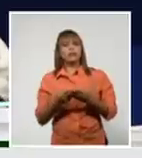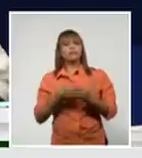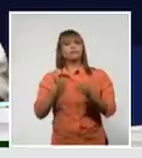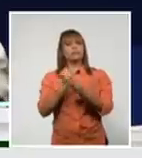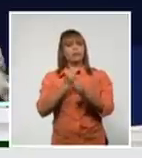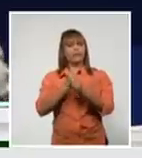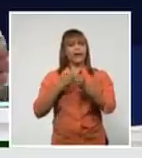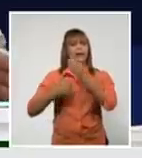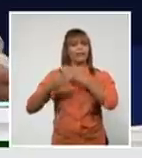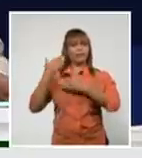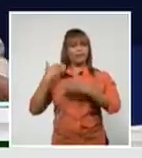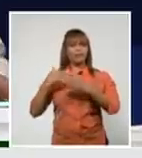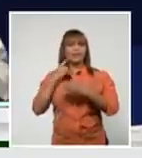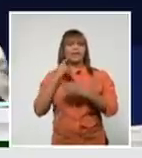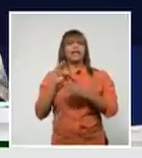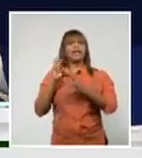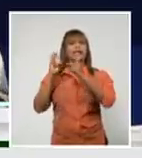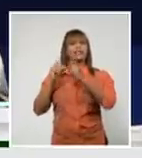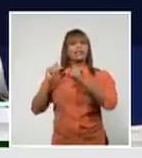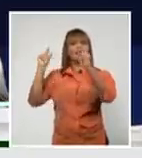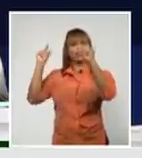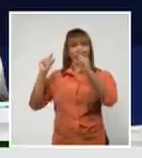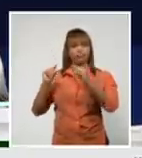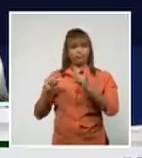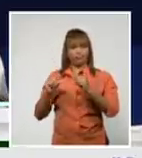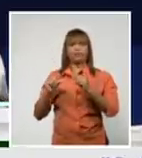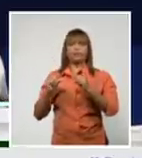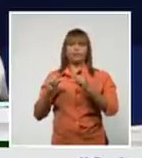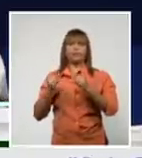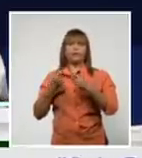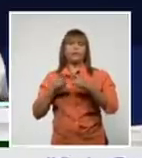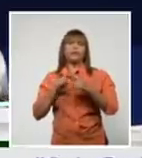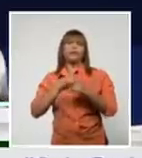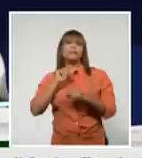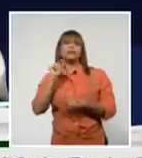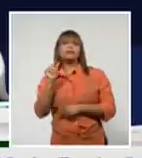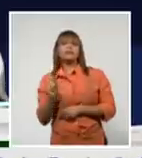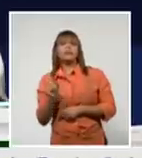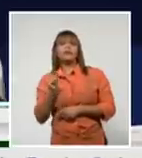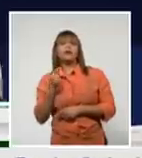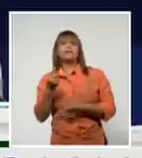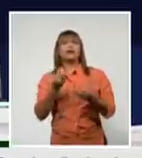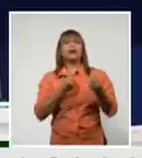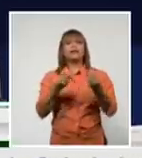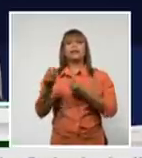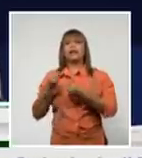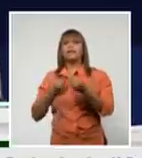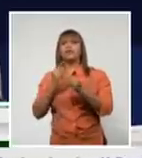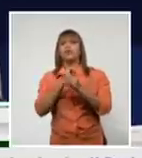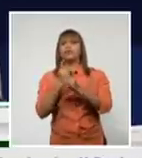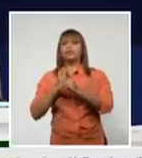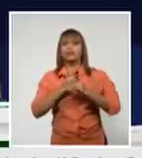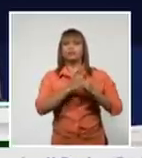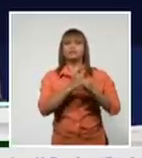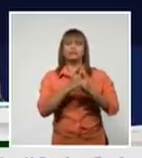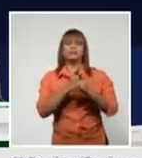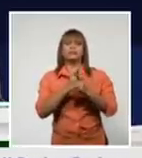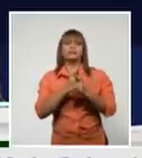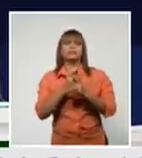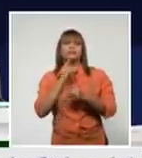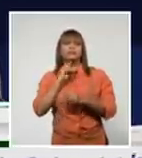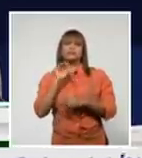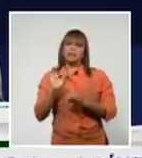y entonces la cifra va disminuyendo, porque las personas van aportando los contactos. Generalmente en casi todas las